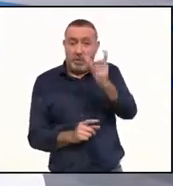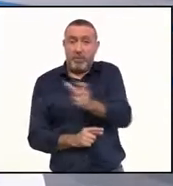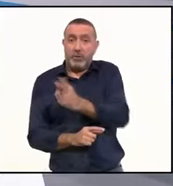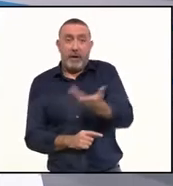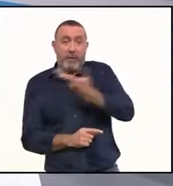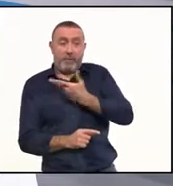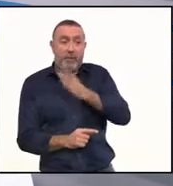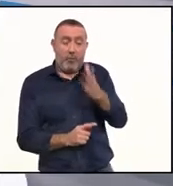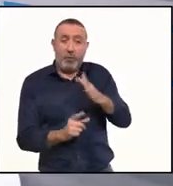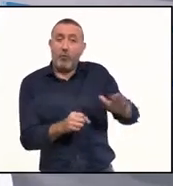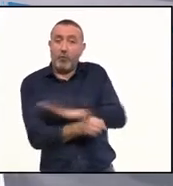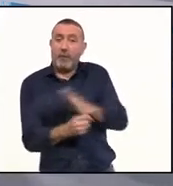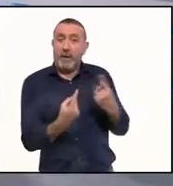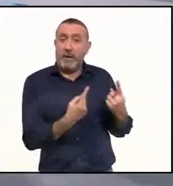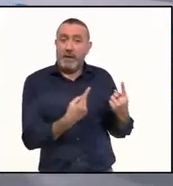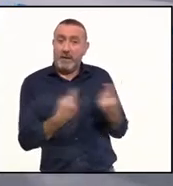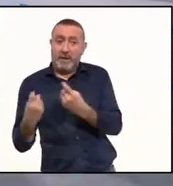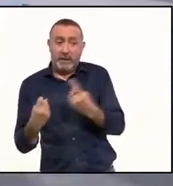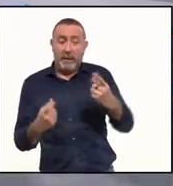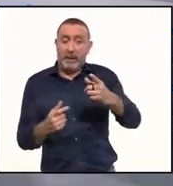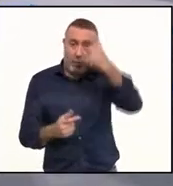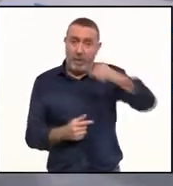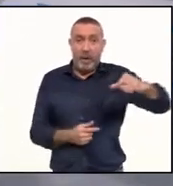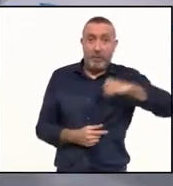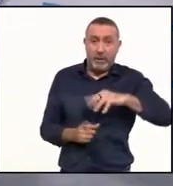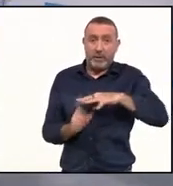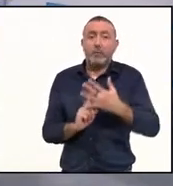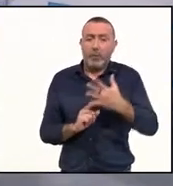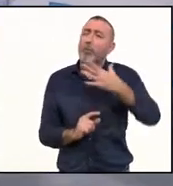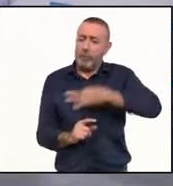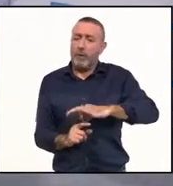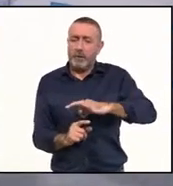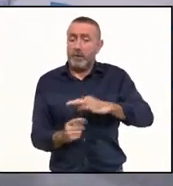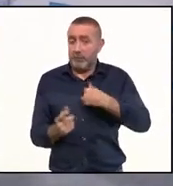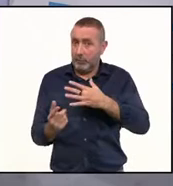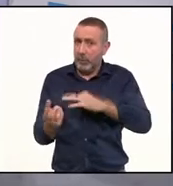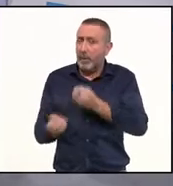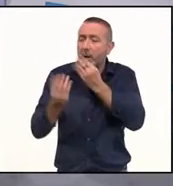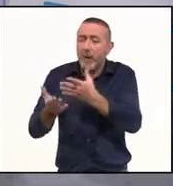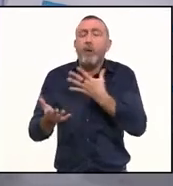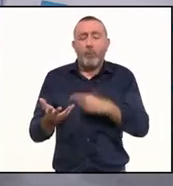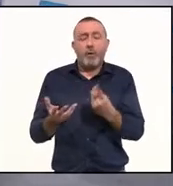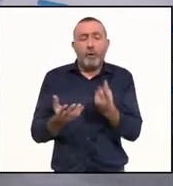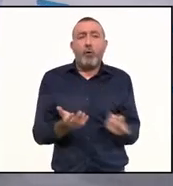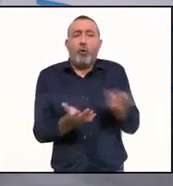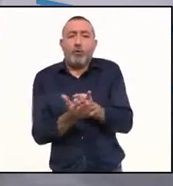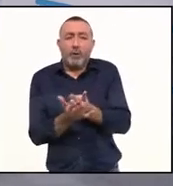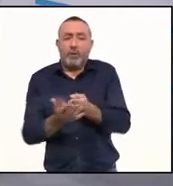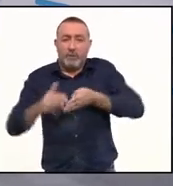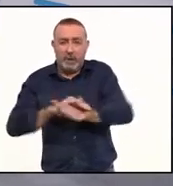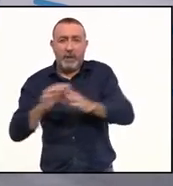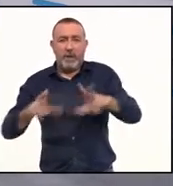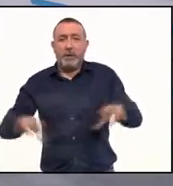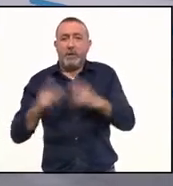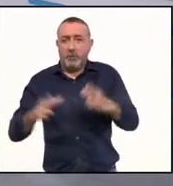que ella tiene que es la que él aprovecha pues conseguiremos y mirar lo que voy a decir volver a insertarla en la sociedad porque ahora mismo